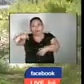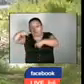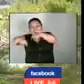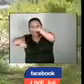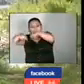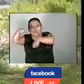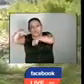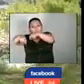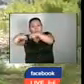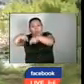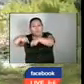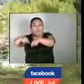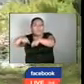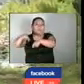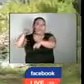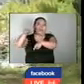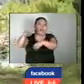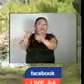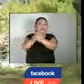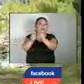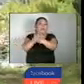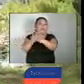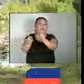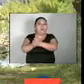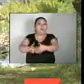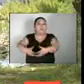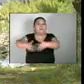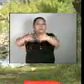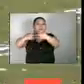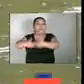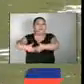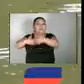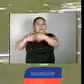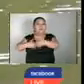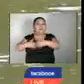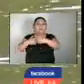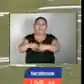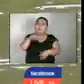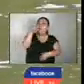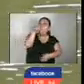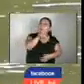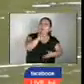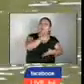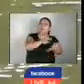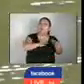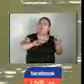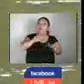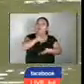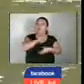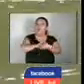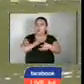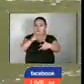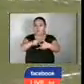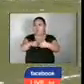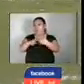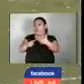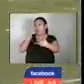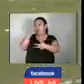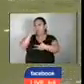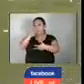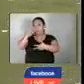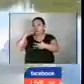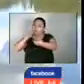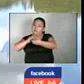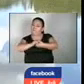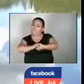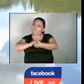abierto es una de las actividades industriales más agresivas para el medio ambiente, por lo que los tres países se